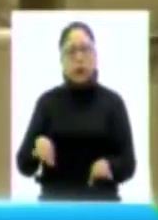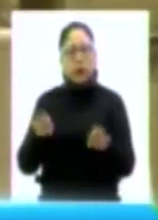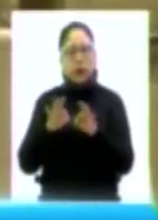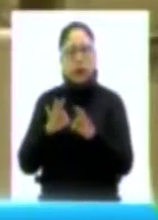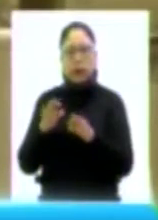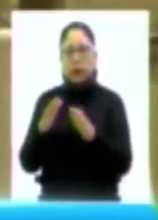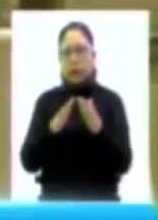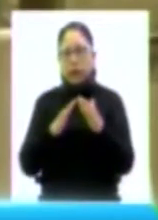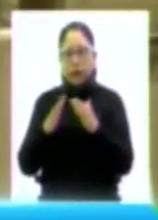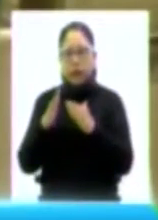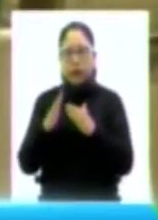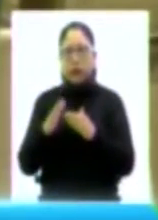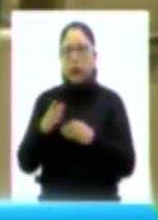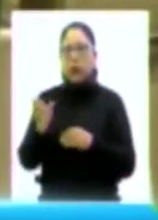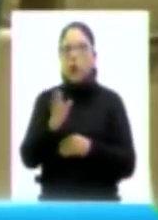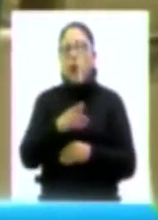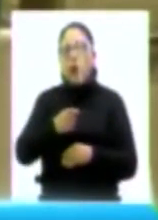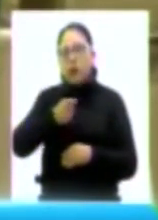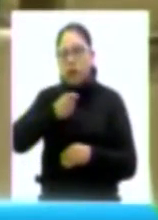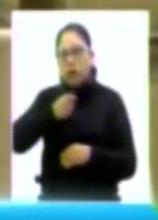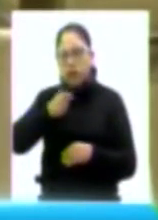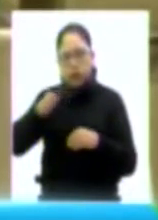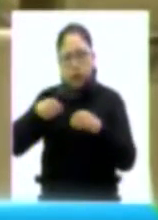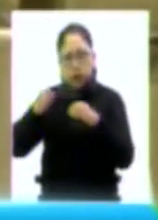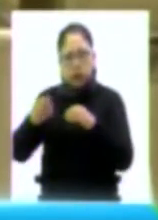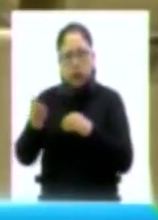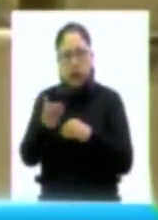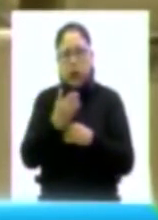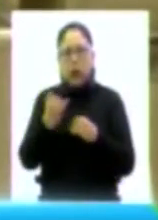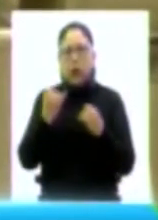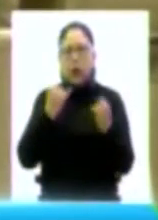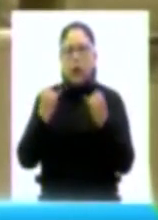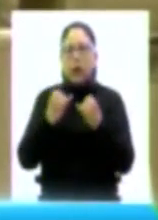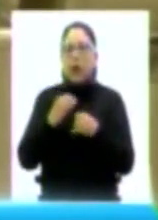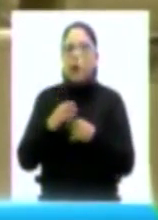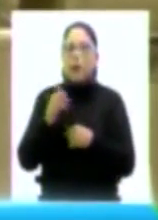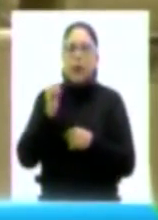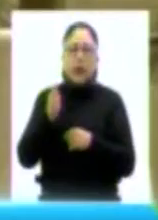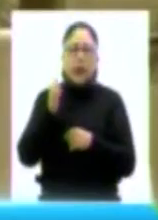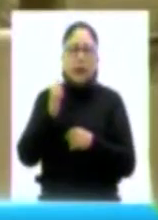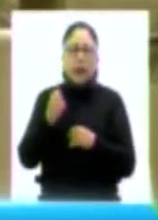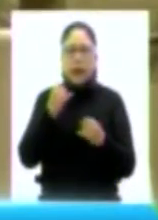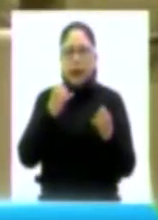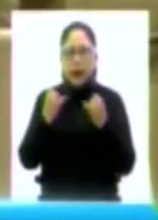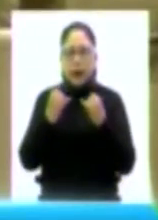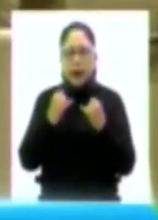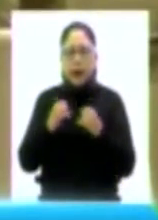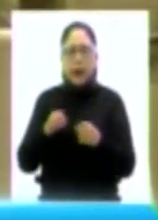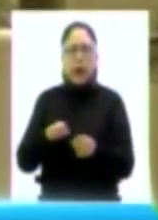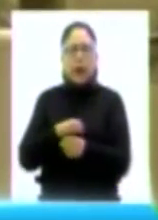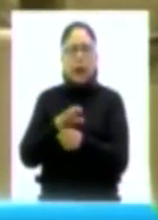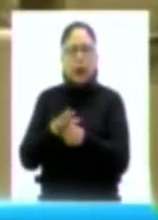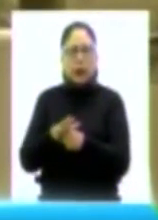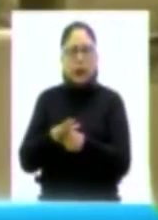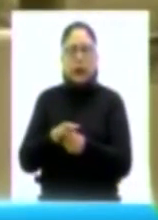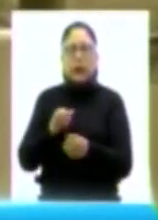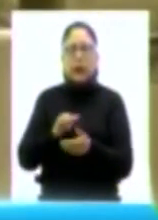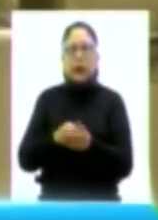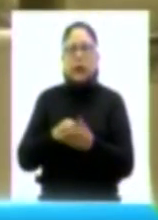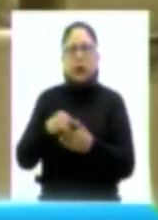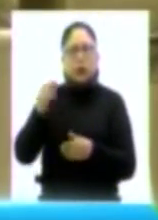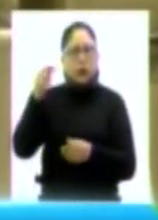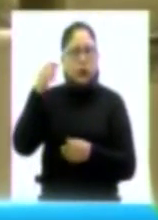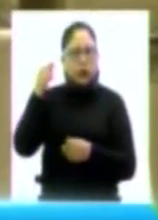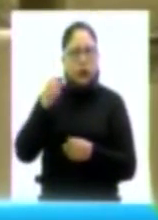en su momento los medios de comunicación jugaron un papel fundamental informando a cada instante sobre el tema del coronavirus durante el gobierno de facto,